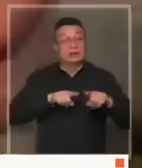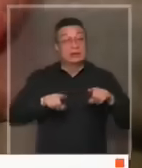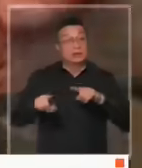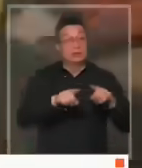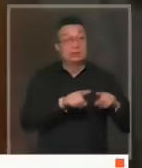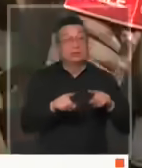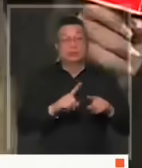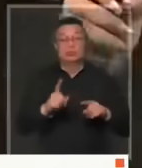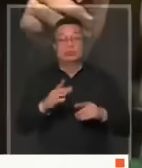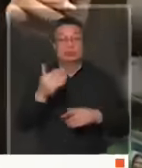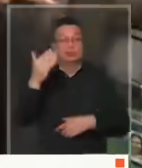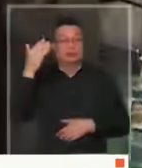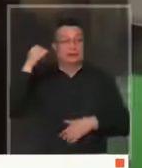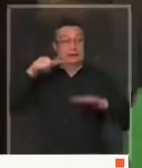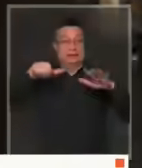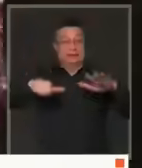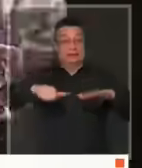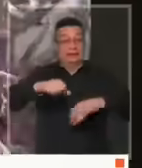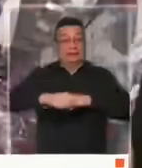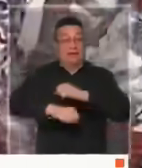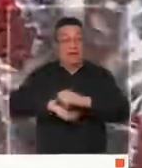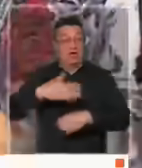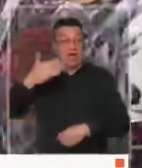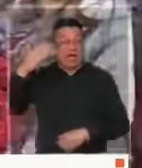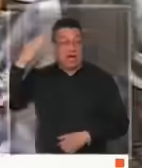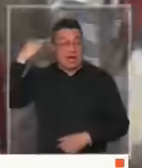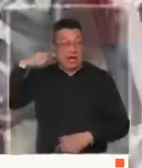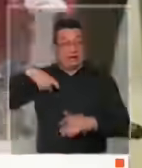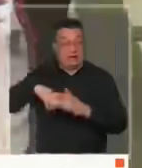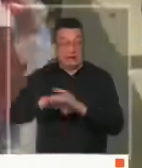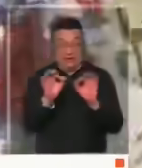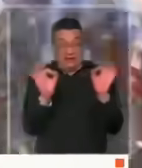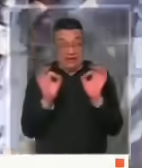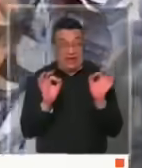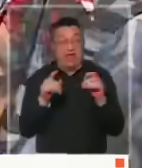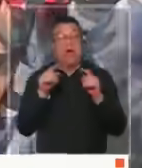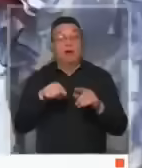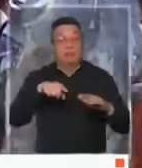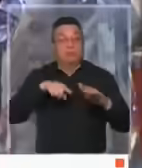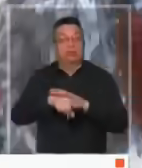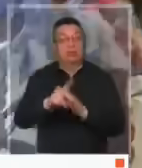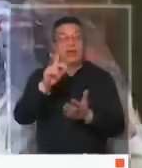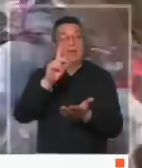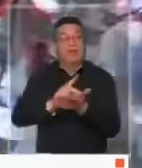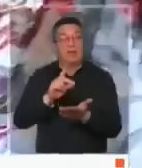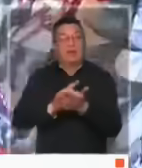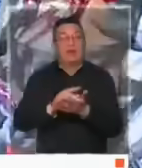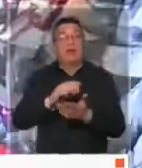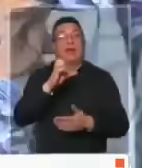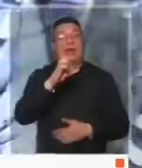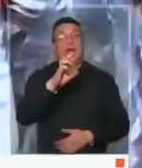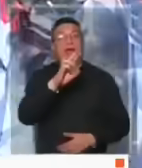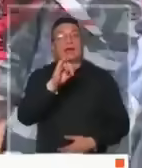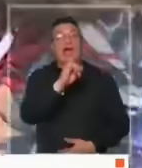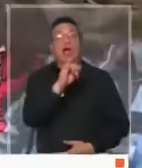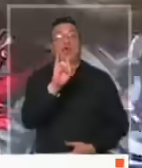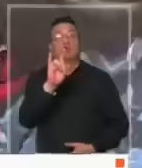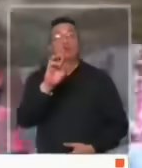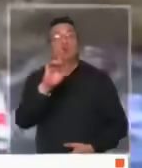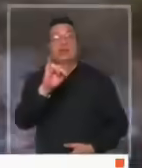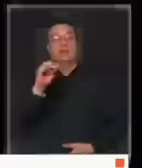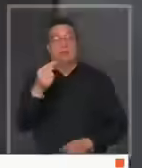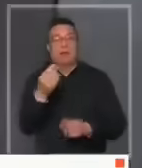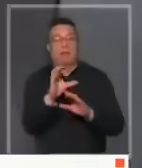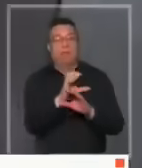no ocurría hace 16 años en la sede del Poder Legislativo, cuando se investigó al diputado Maximiano Errázuriz por desvío de